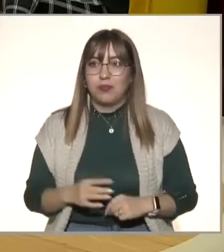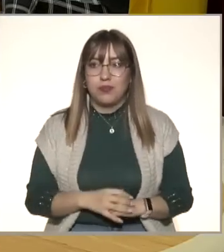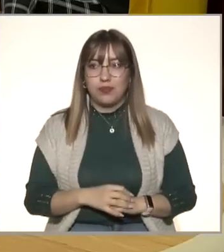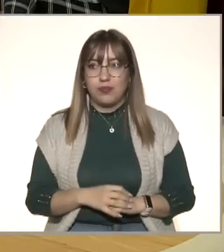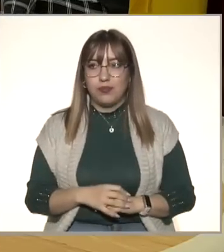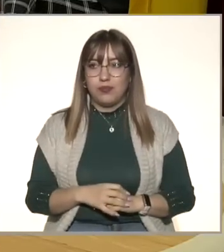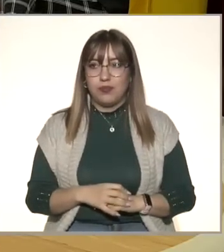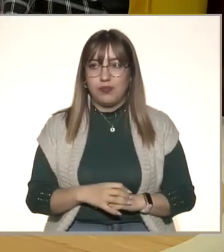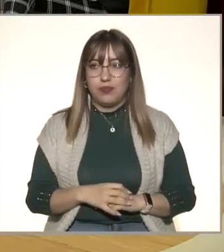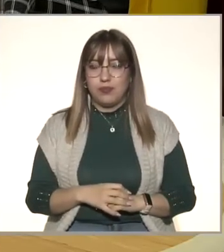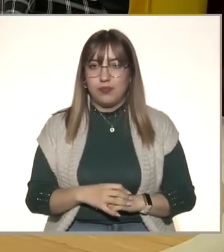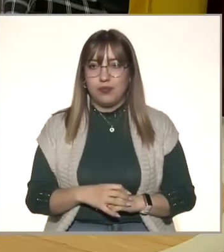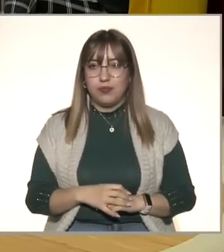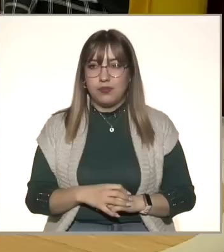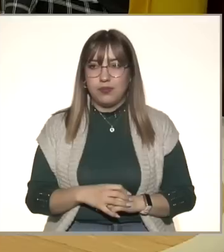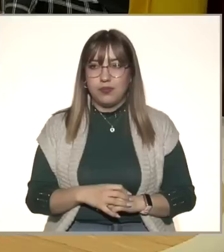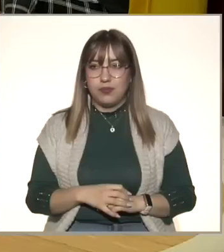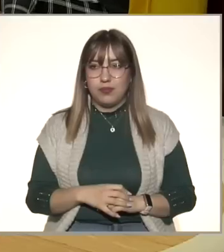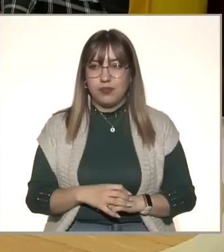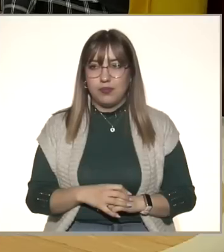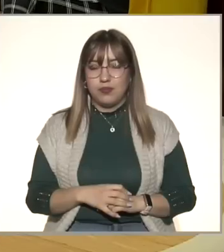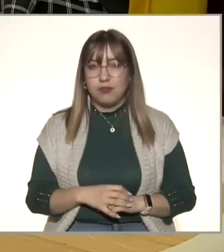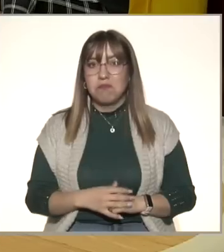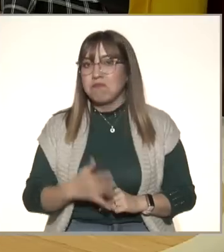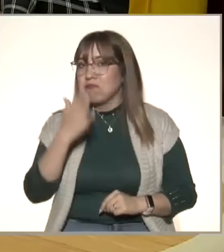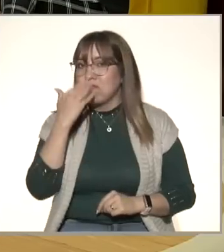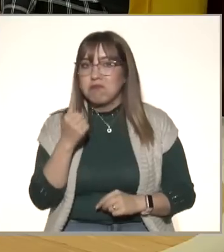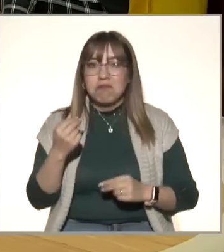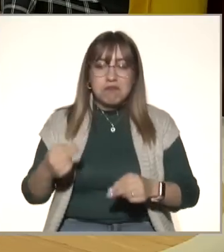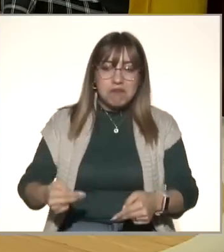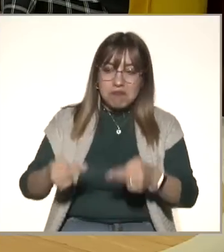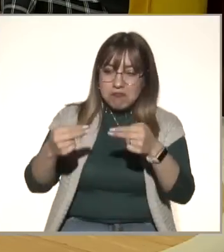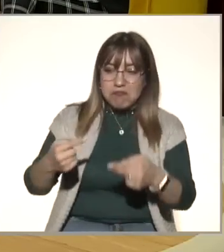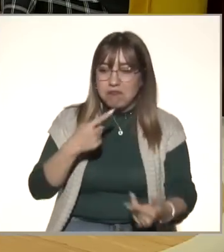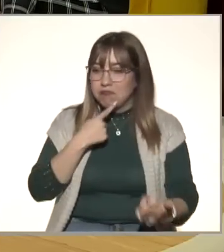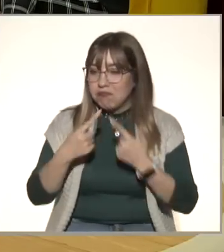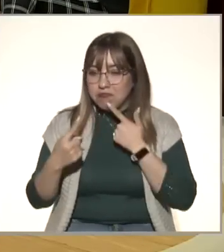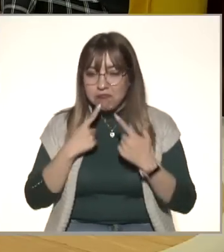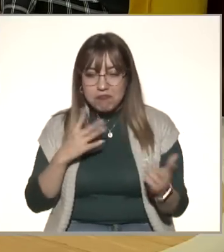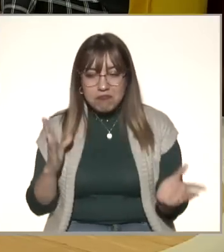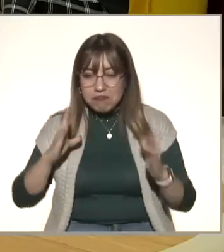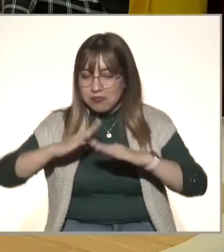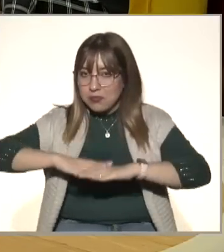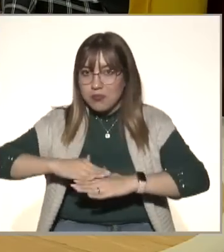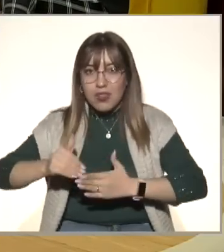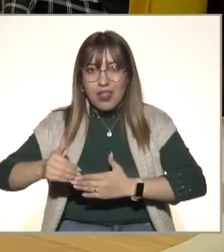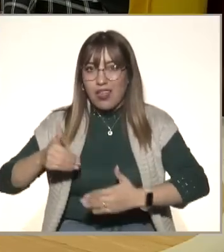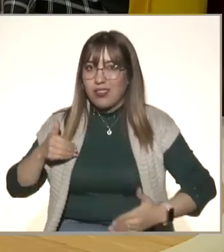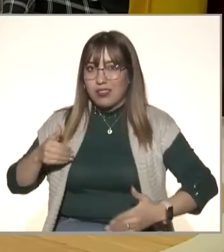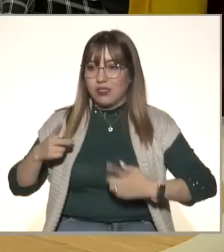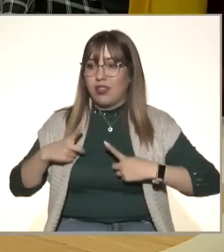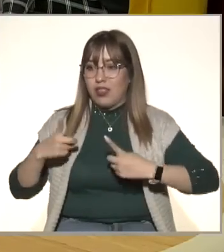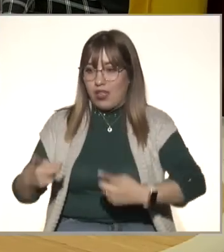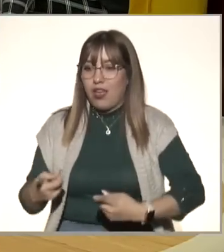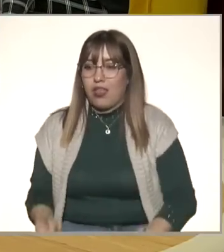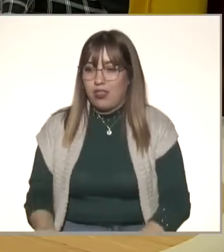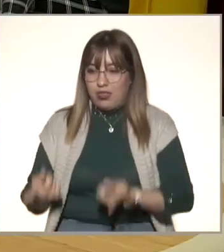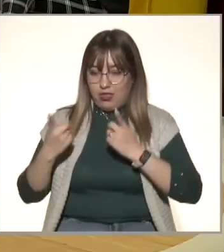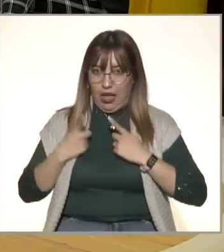no puede haber resolución de conflictos, de negocios, de lo que tú quieras, si una parte no cede y otra parte no